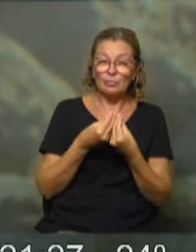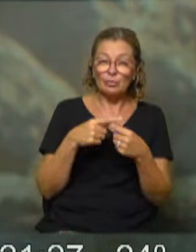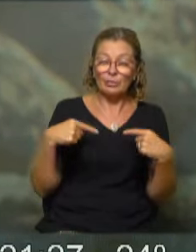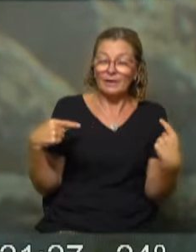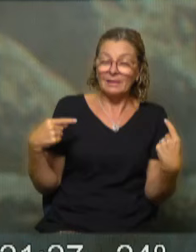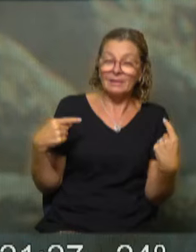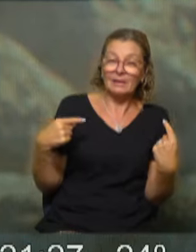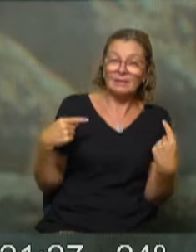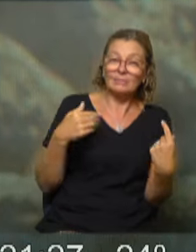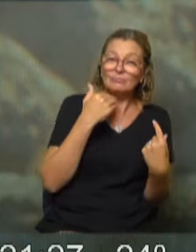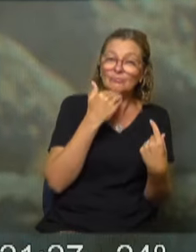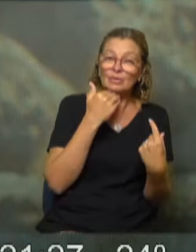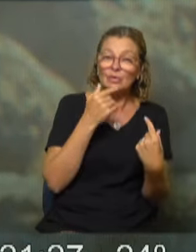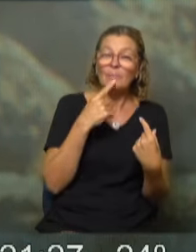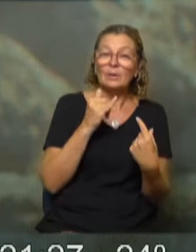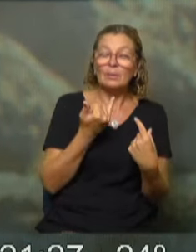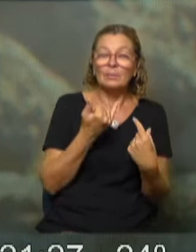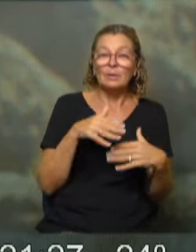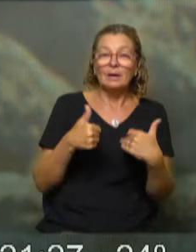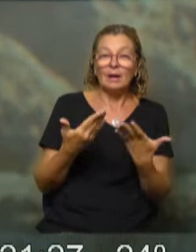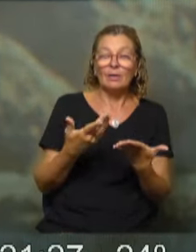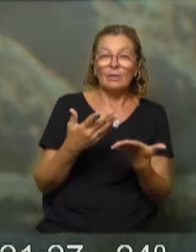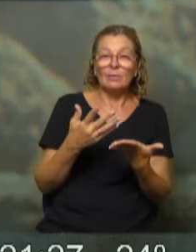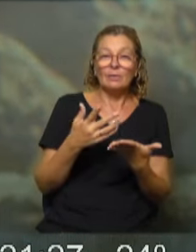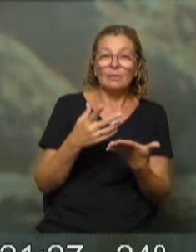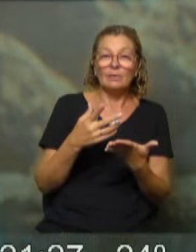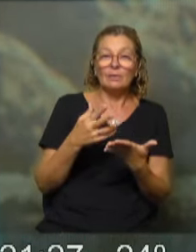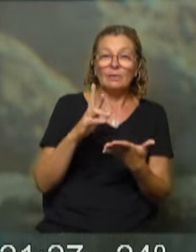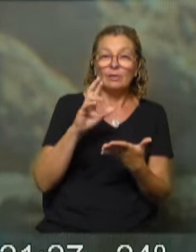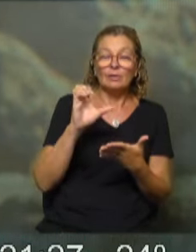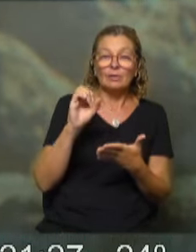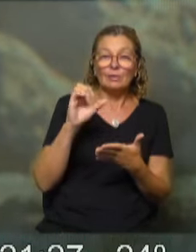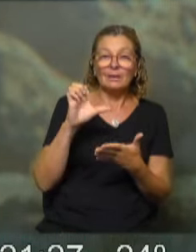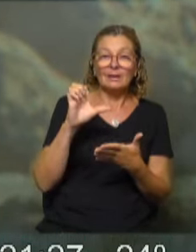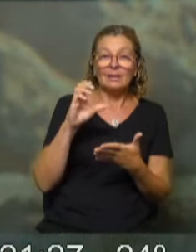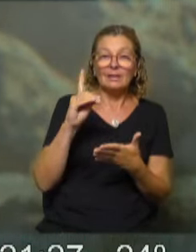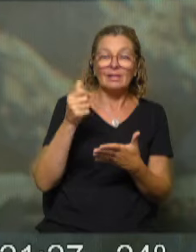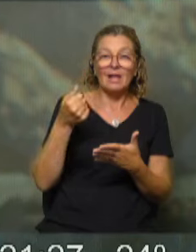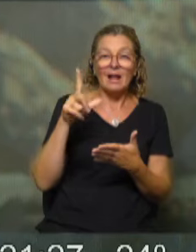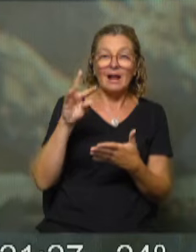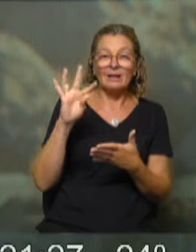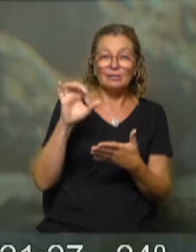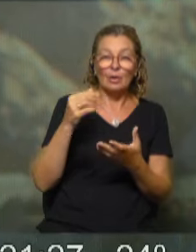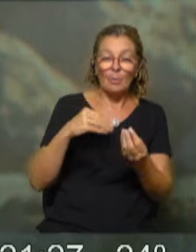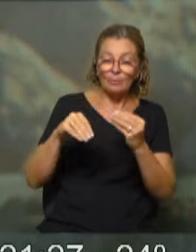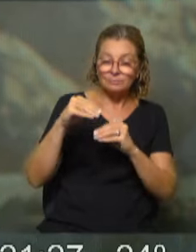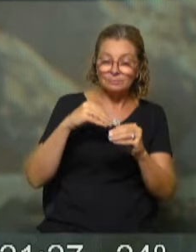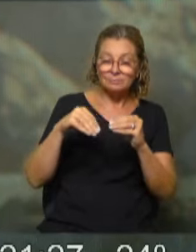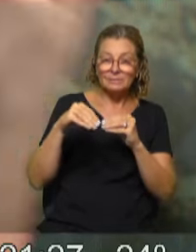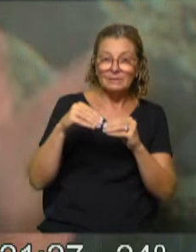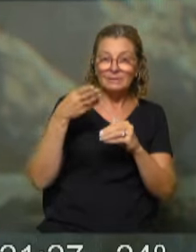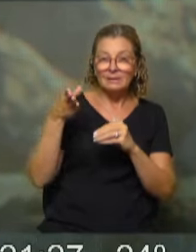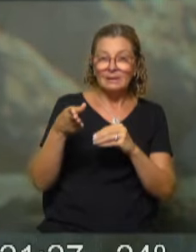sé... Por ejemplo, me regaló un libro de Roque Dalton que es buenísimo, de poemas. No sé, una relación de